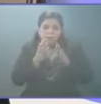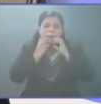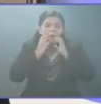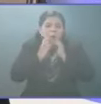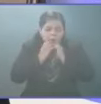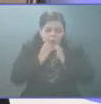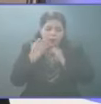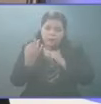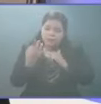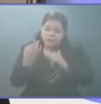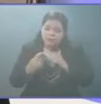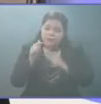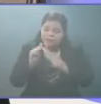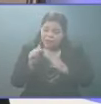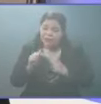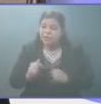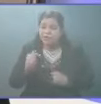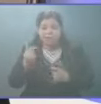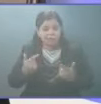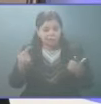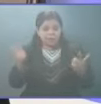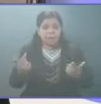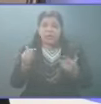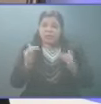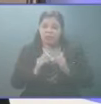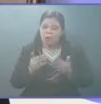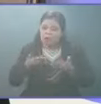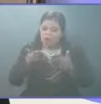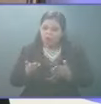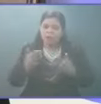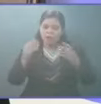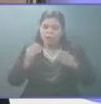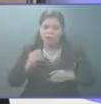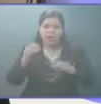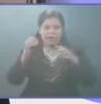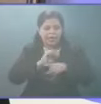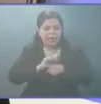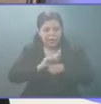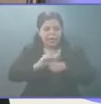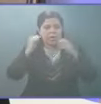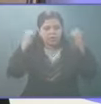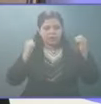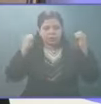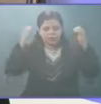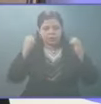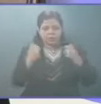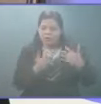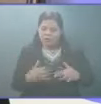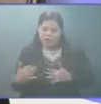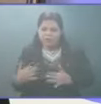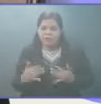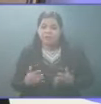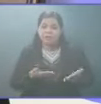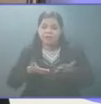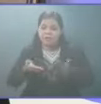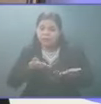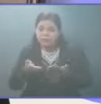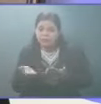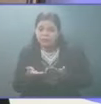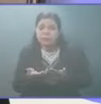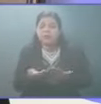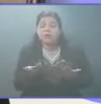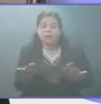que se requiere es muy alto. También se da la fisioterapia, la terapia ocupacional, hay servicios de recuperación y